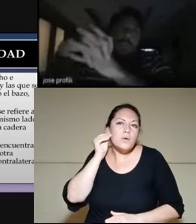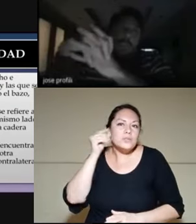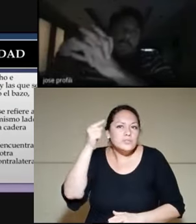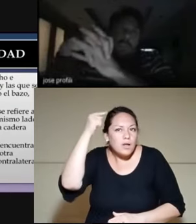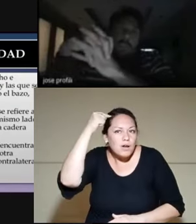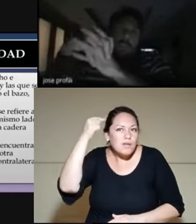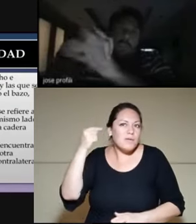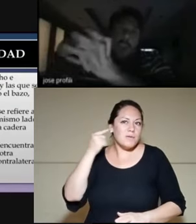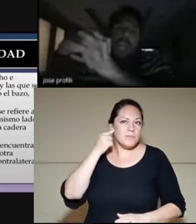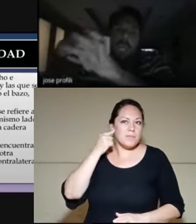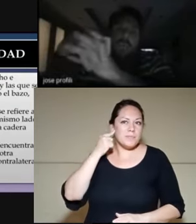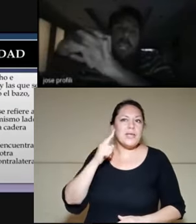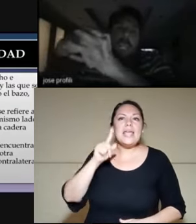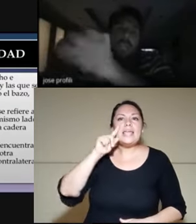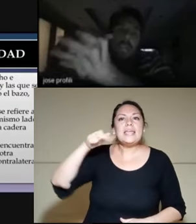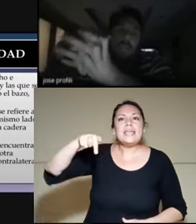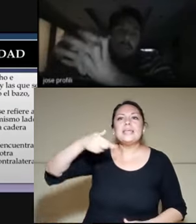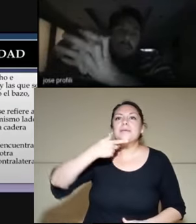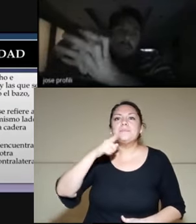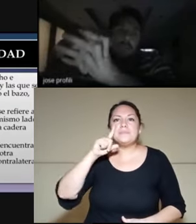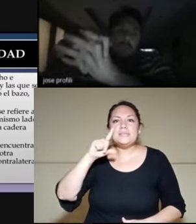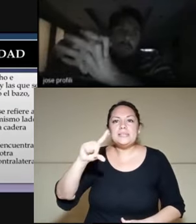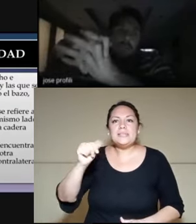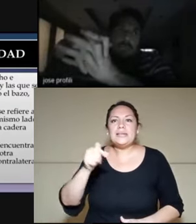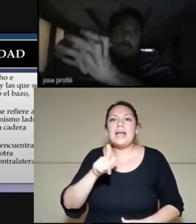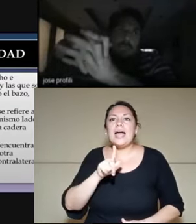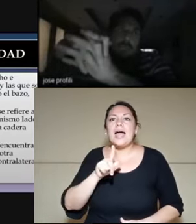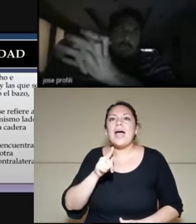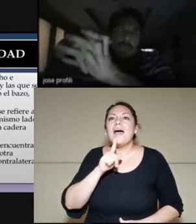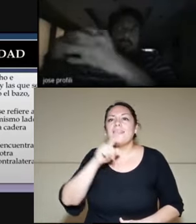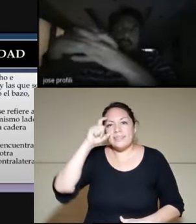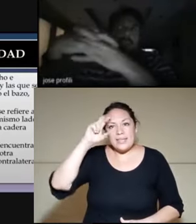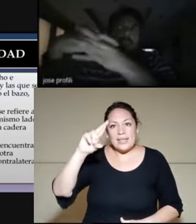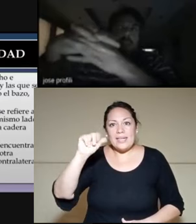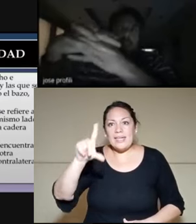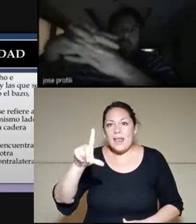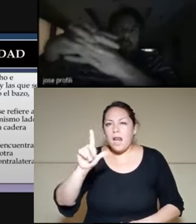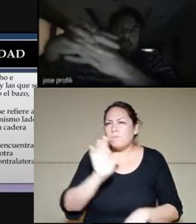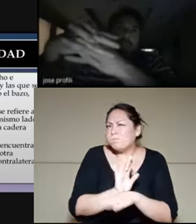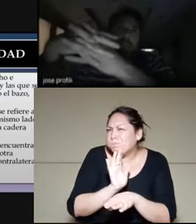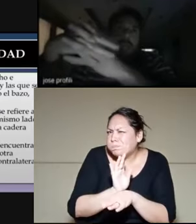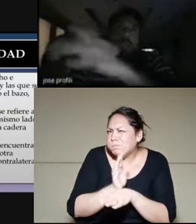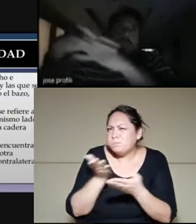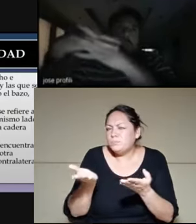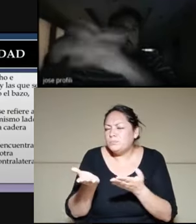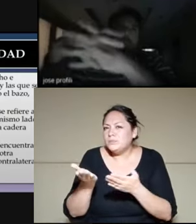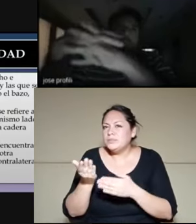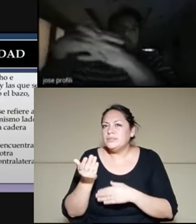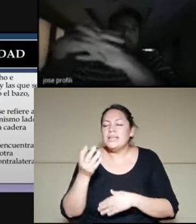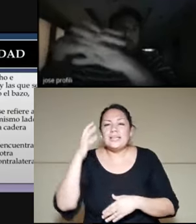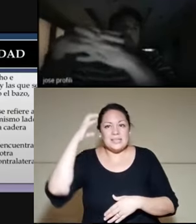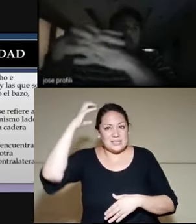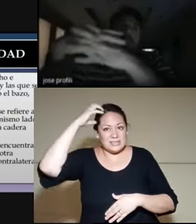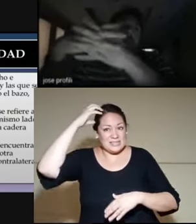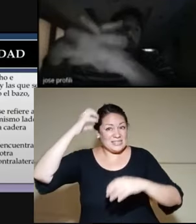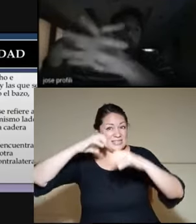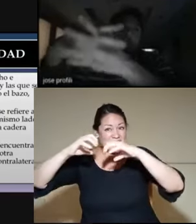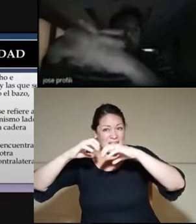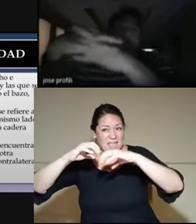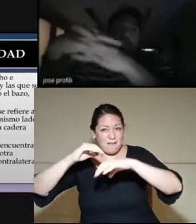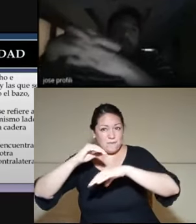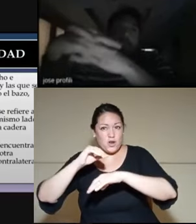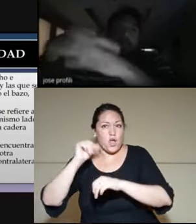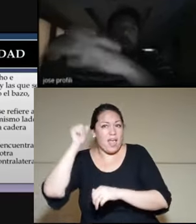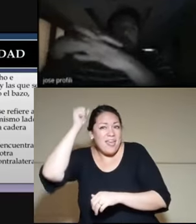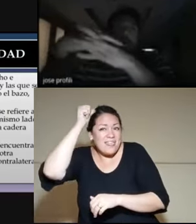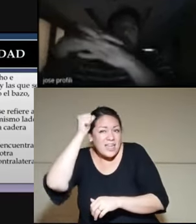su audición fue ipsilateral. ¿Qué estoy entendiéndolo? Que si tiene una afectación derecha del